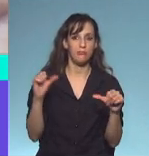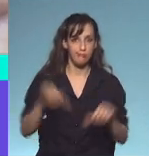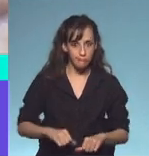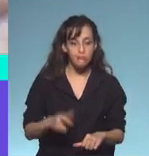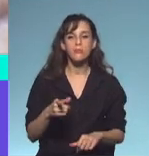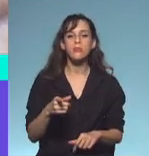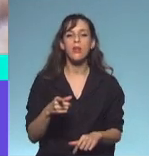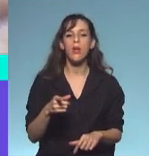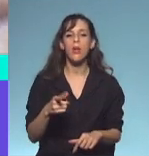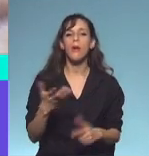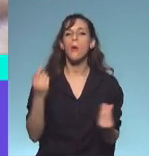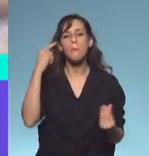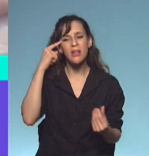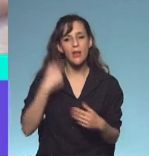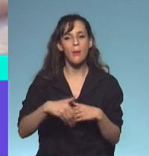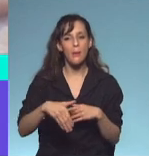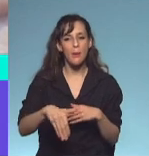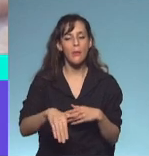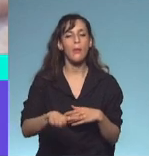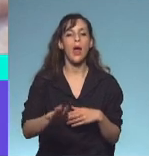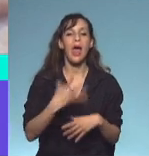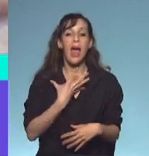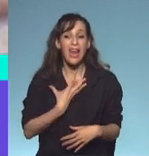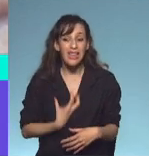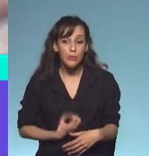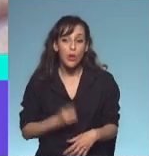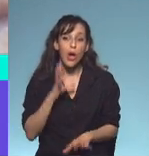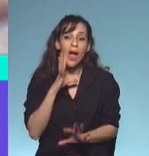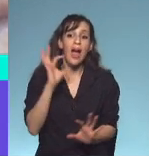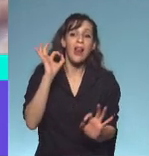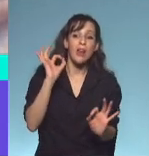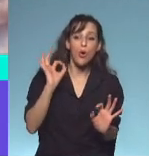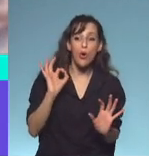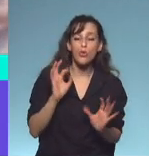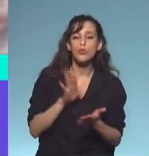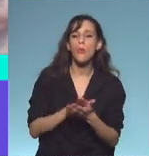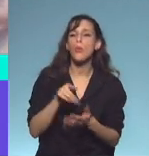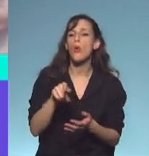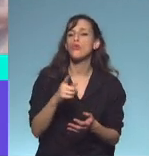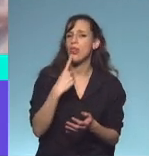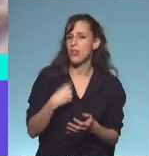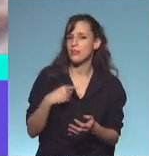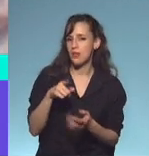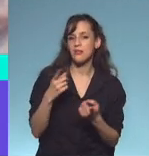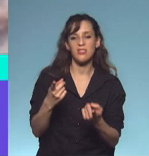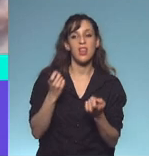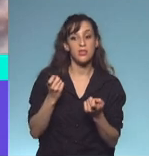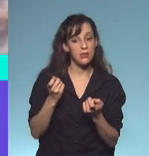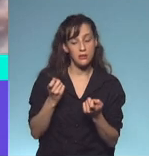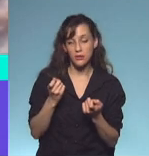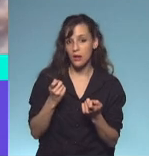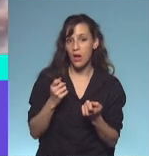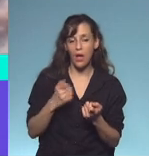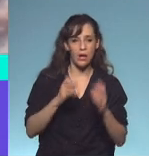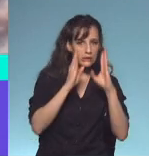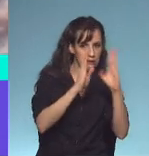la recaudación va a traer algún alivio, inclusive a las necesidades esas que vos planteabas antes de atender todas las cuestiones